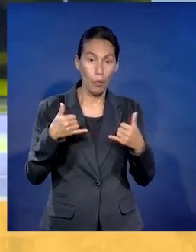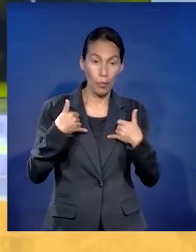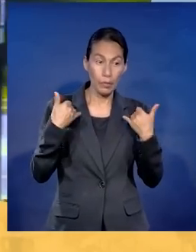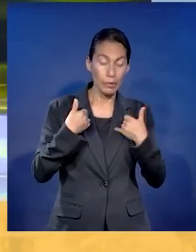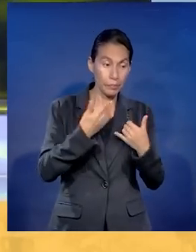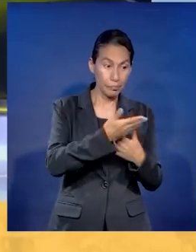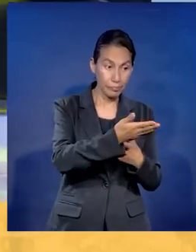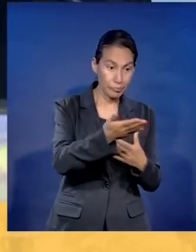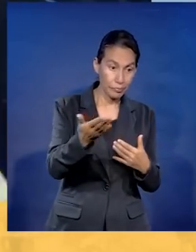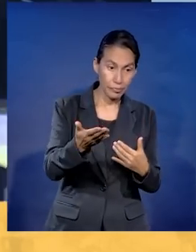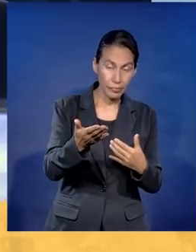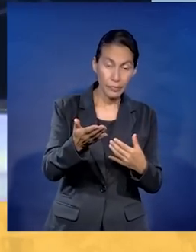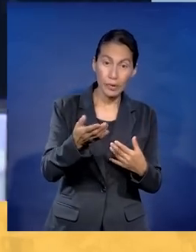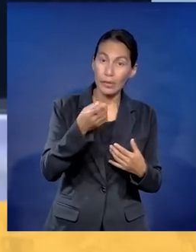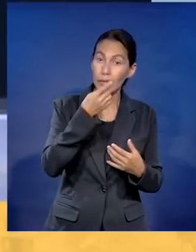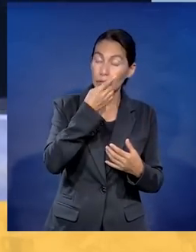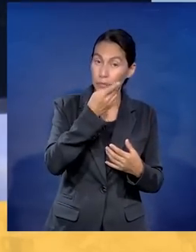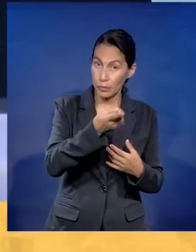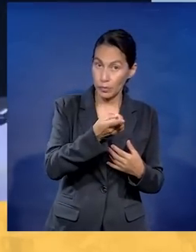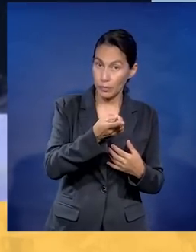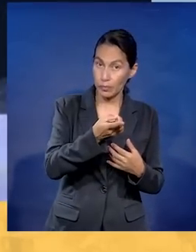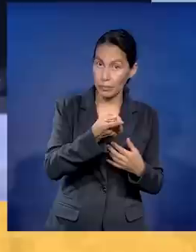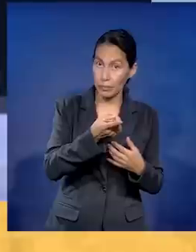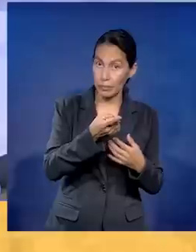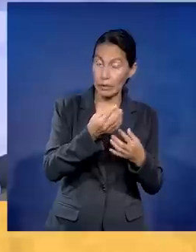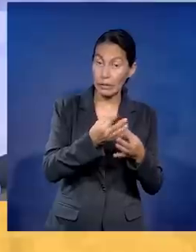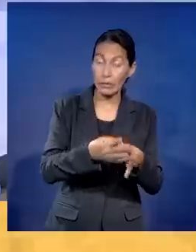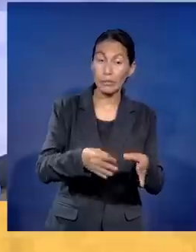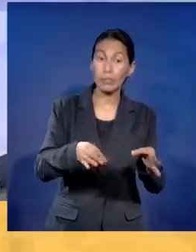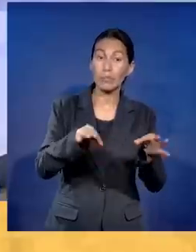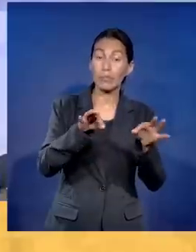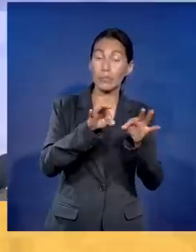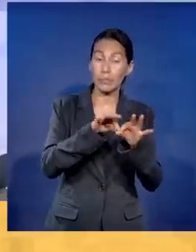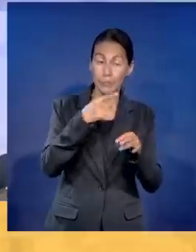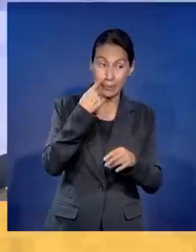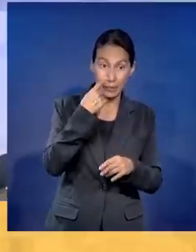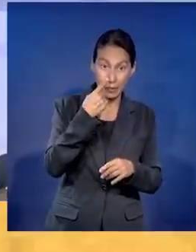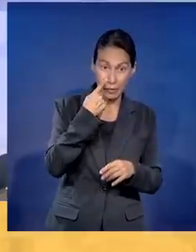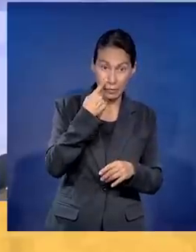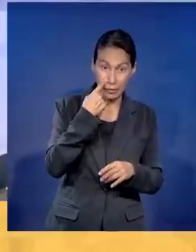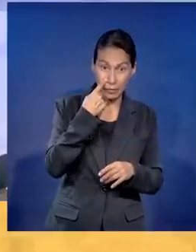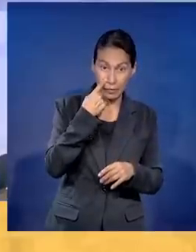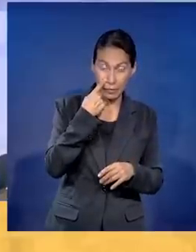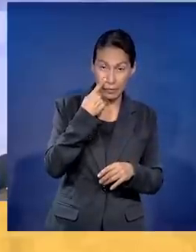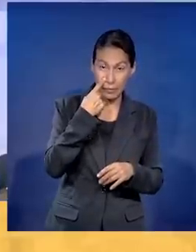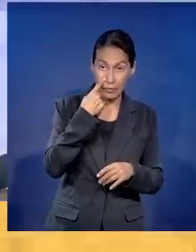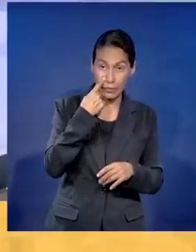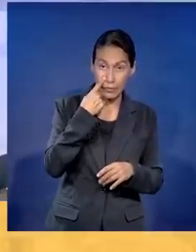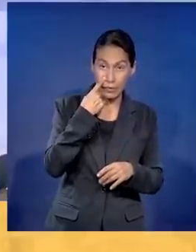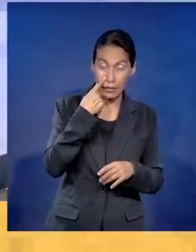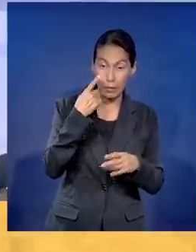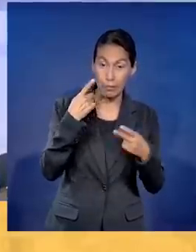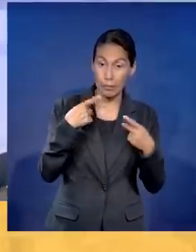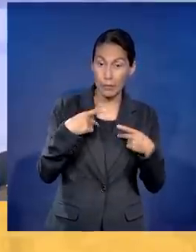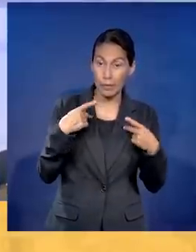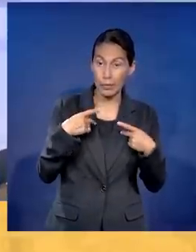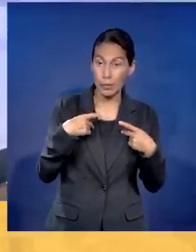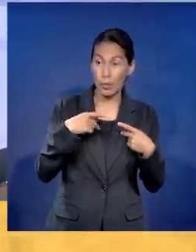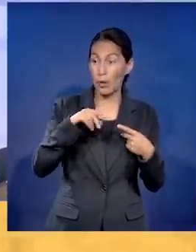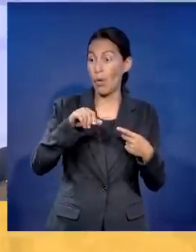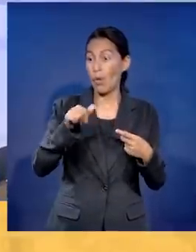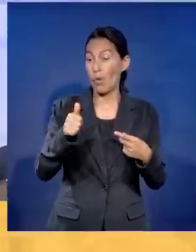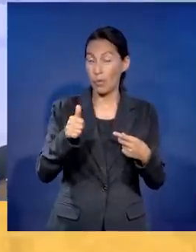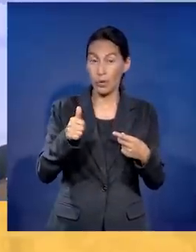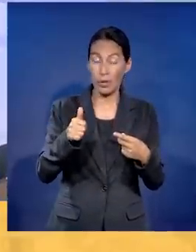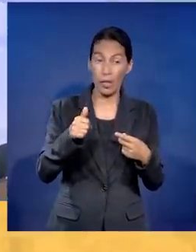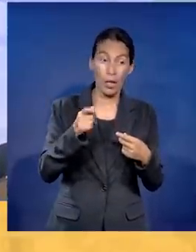era que era muy importante poner atención en la espiritualidad de la otra